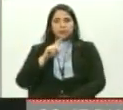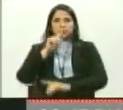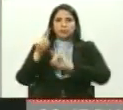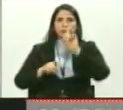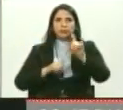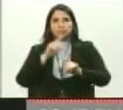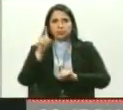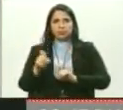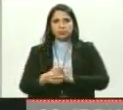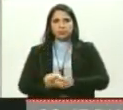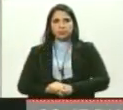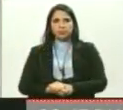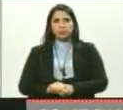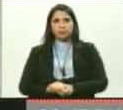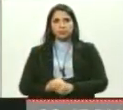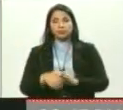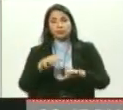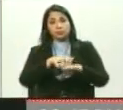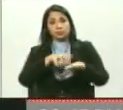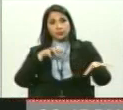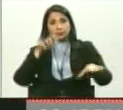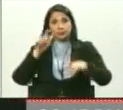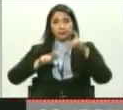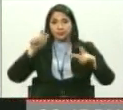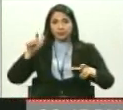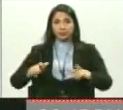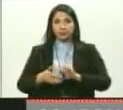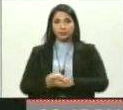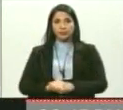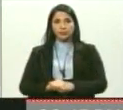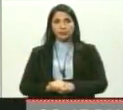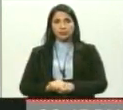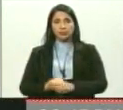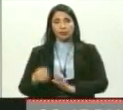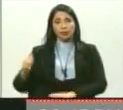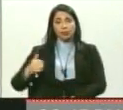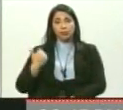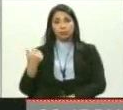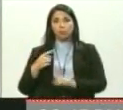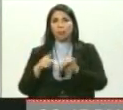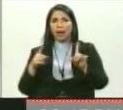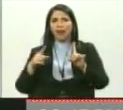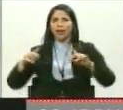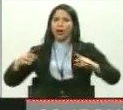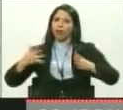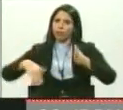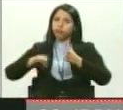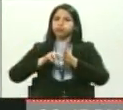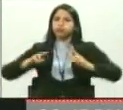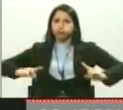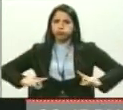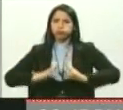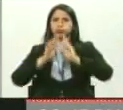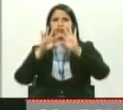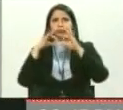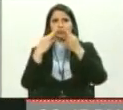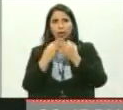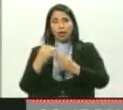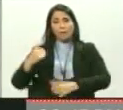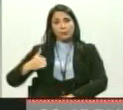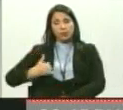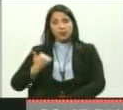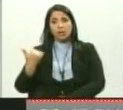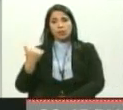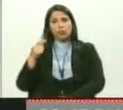encuestas, la mayoría de la gente de la familia ha aprovechado para reencontrarse en familia. Pues aprovechemos este